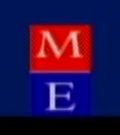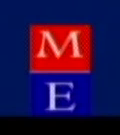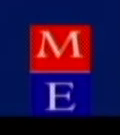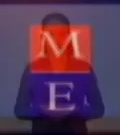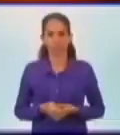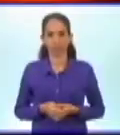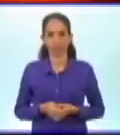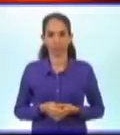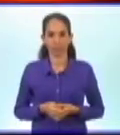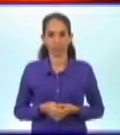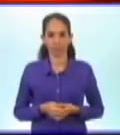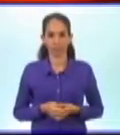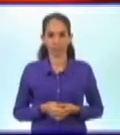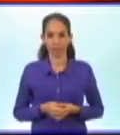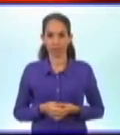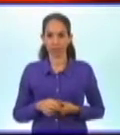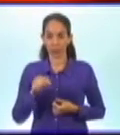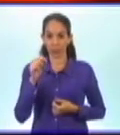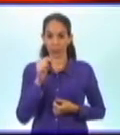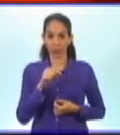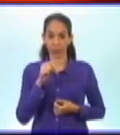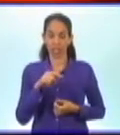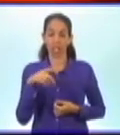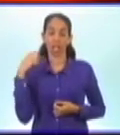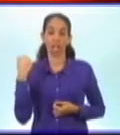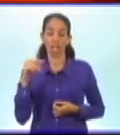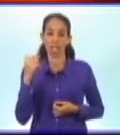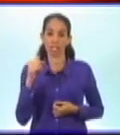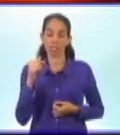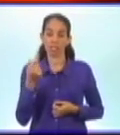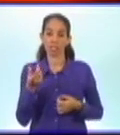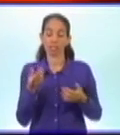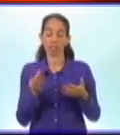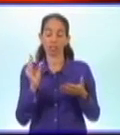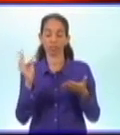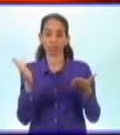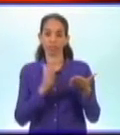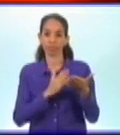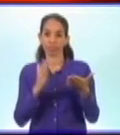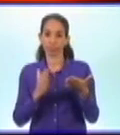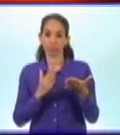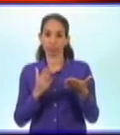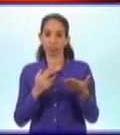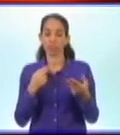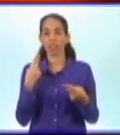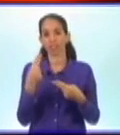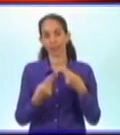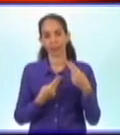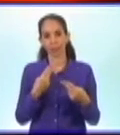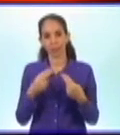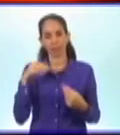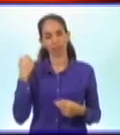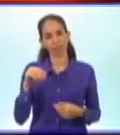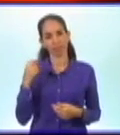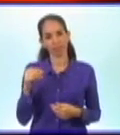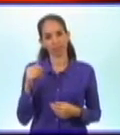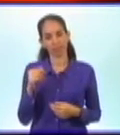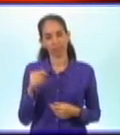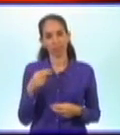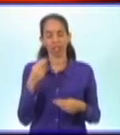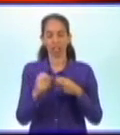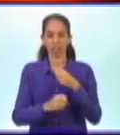Te presentamos los ejercicios del cuaderno complementario que te van a permitir practicar el uso de los